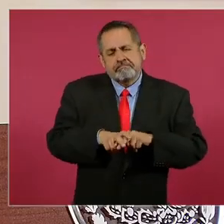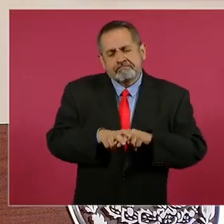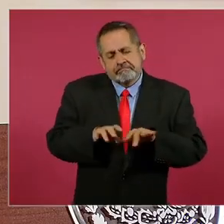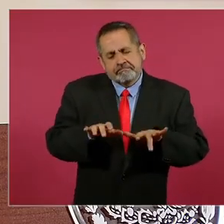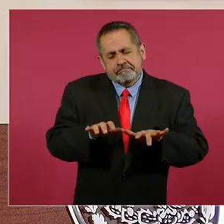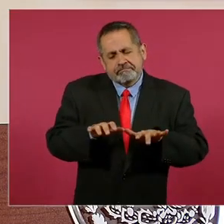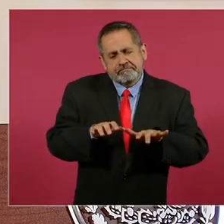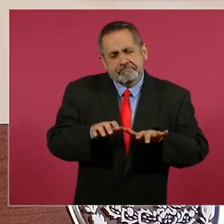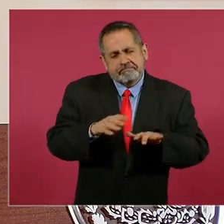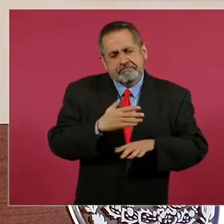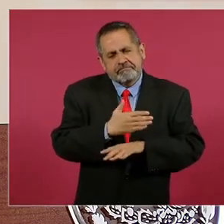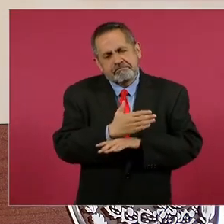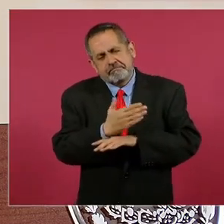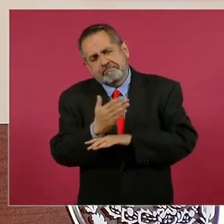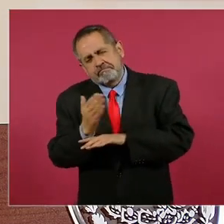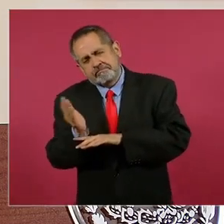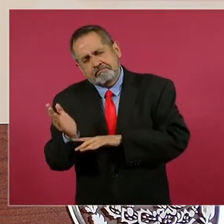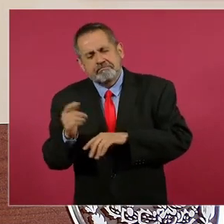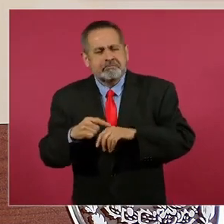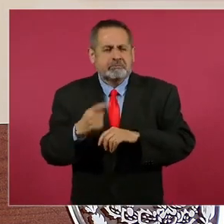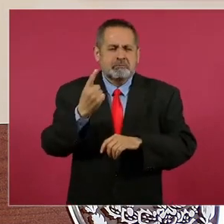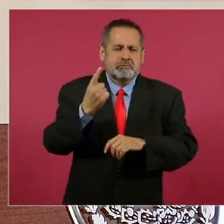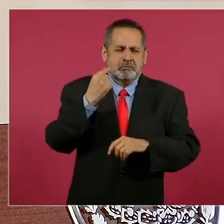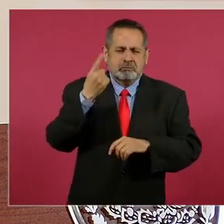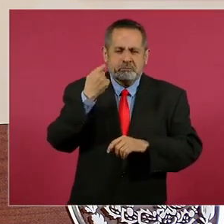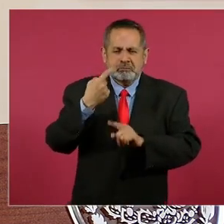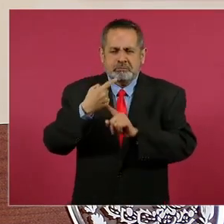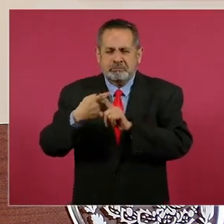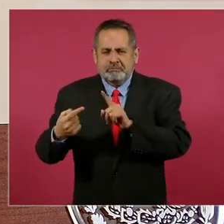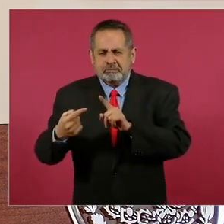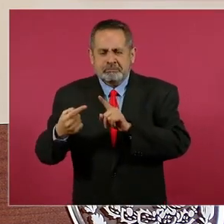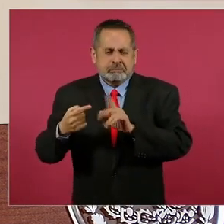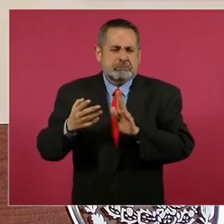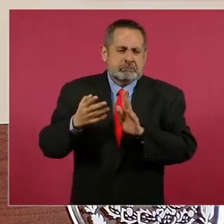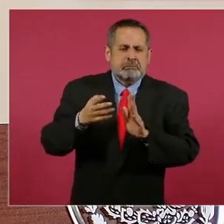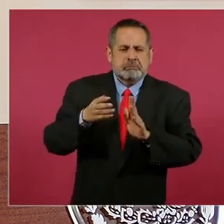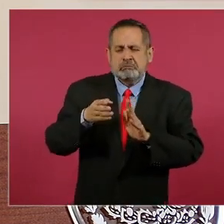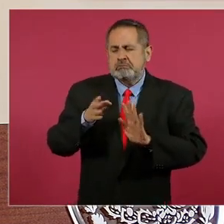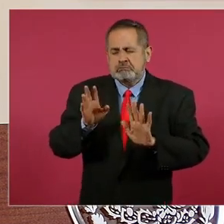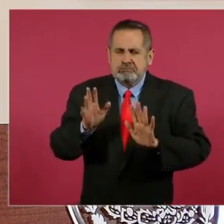hasta la 1:30, que es la hora de